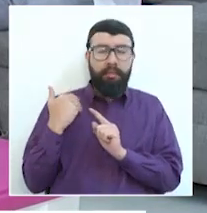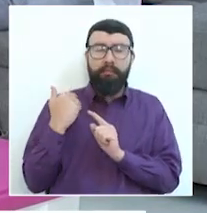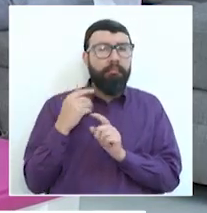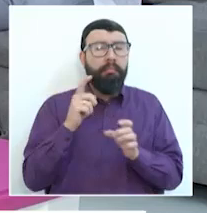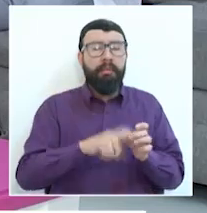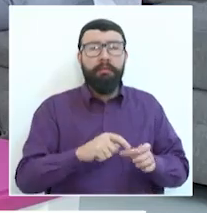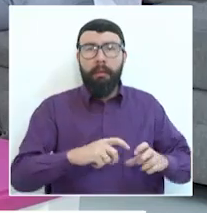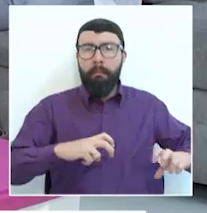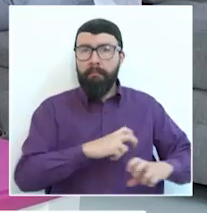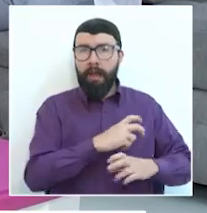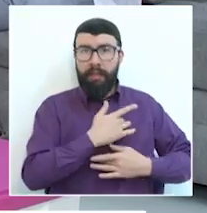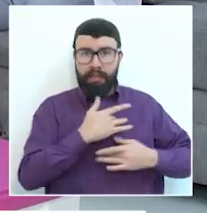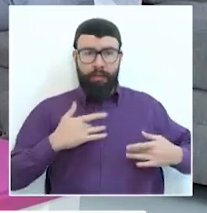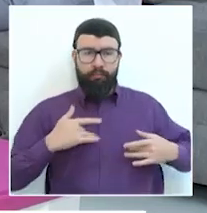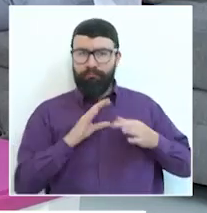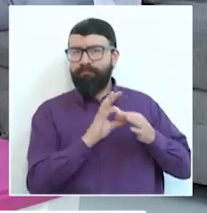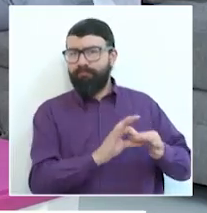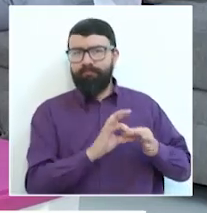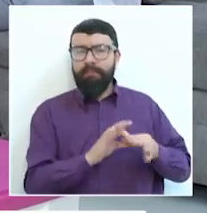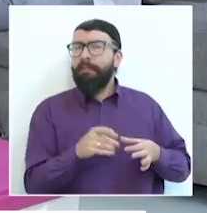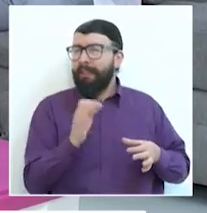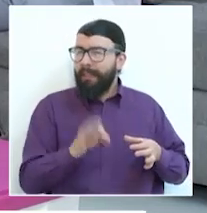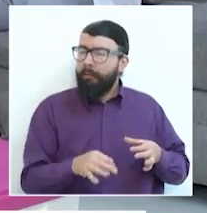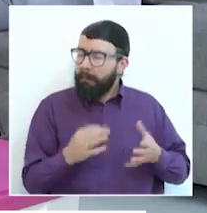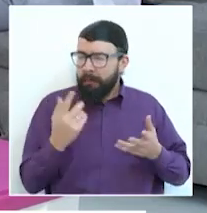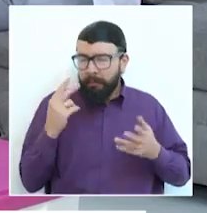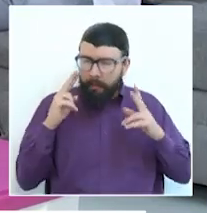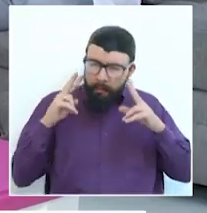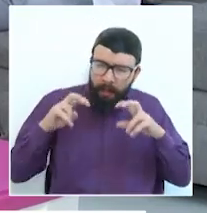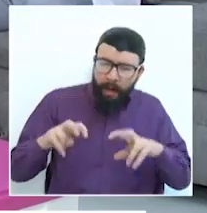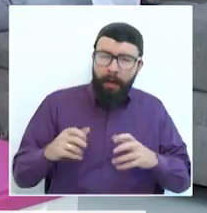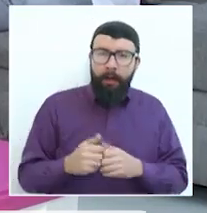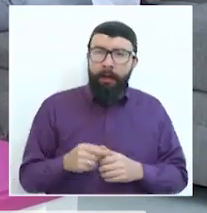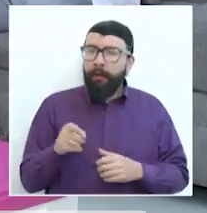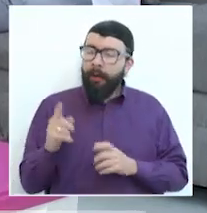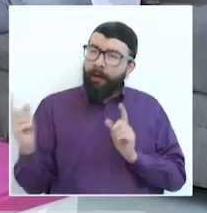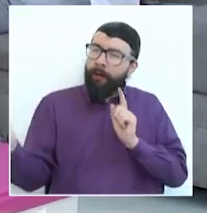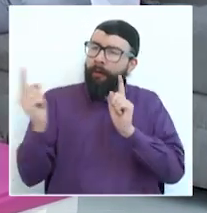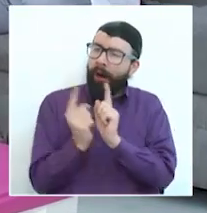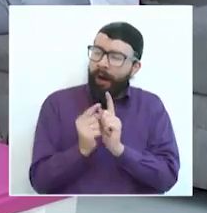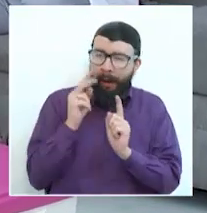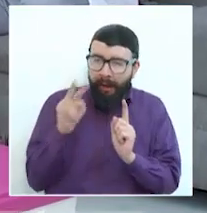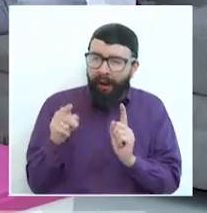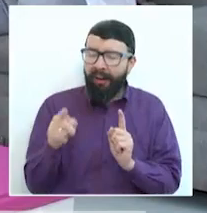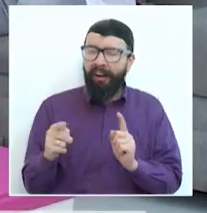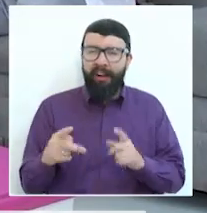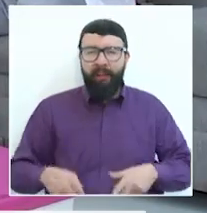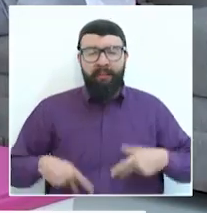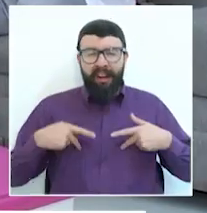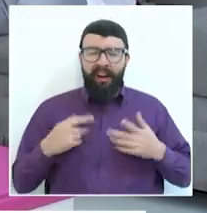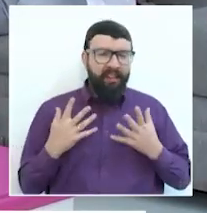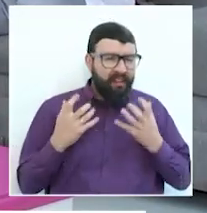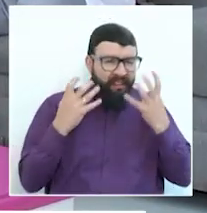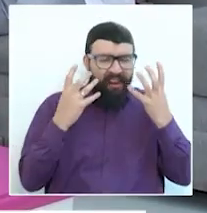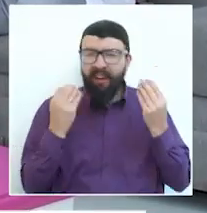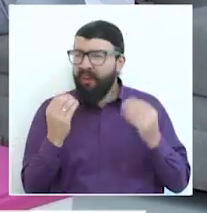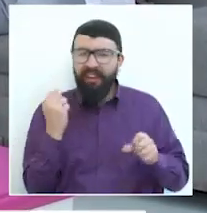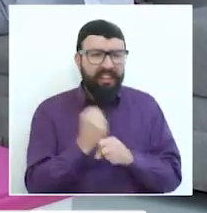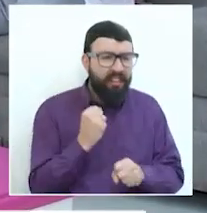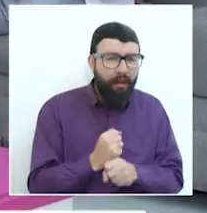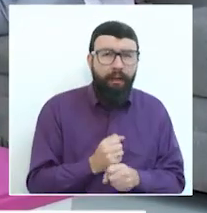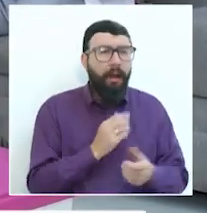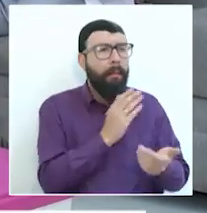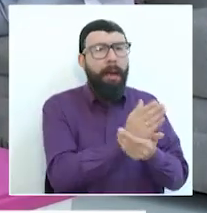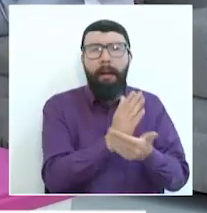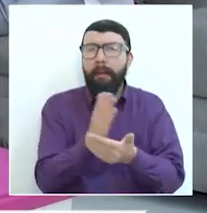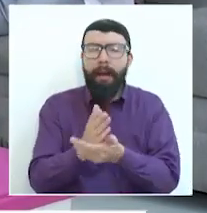de la salud, y resulta que cada vez veo su vida con más estrés, con más trabajo, en los barrios,